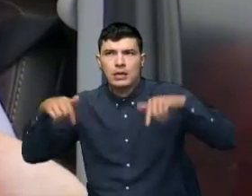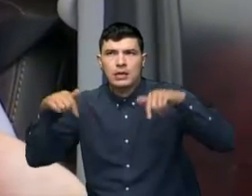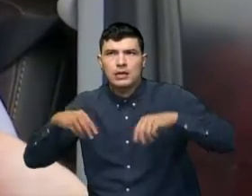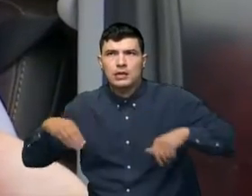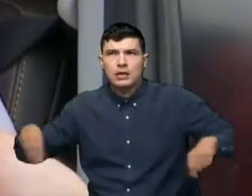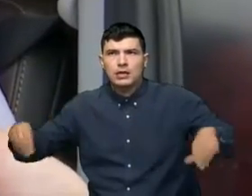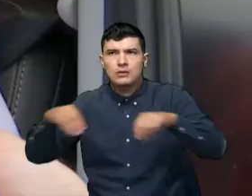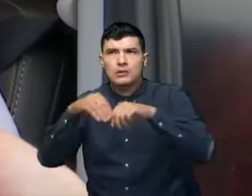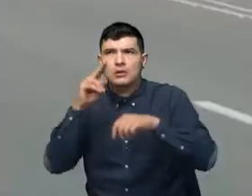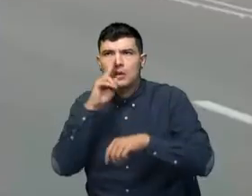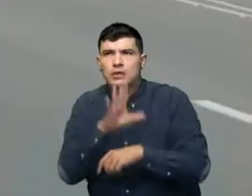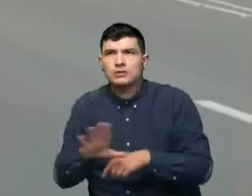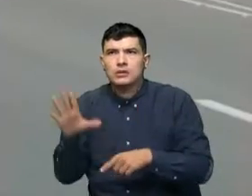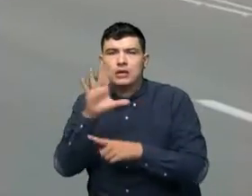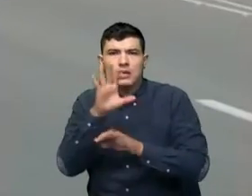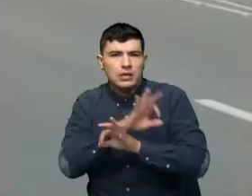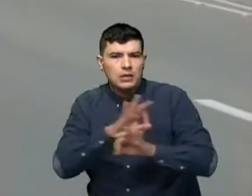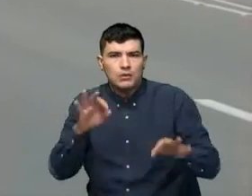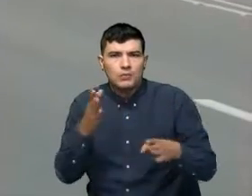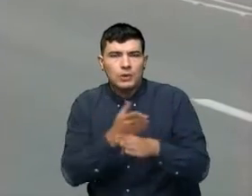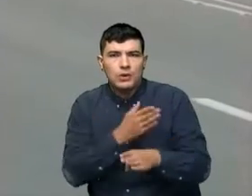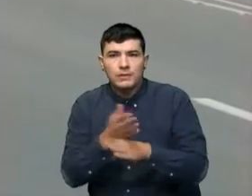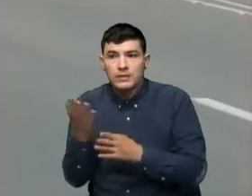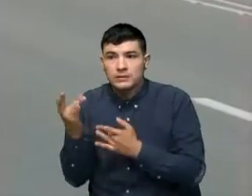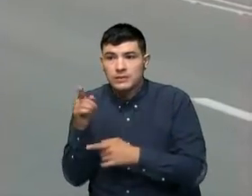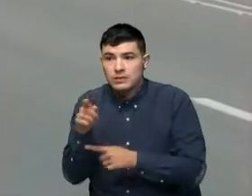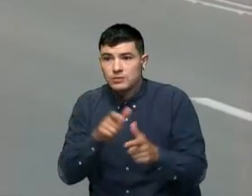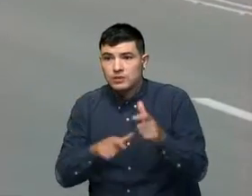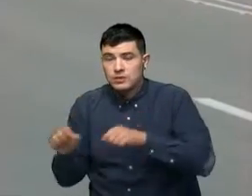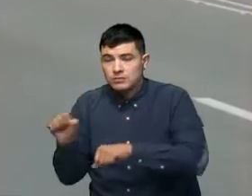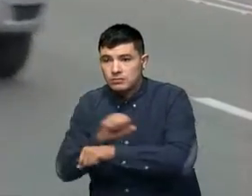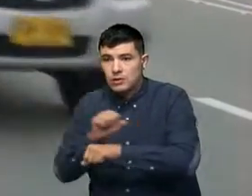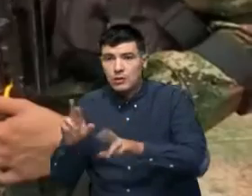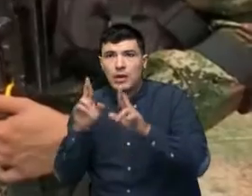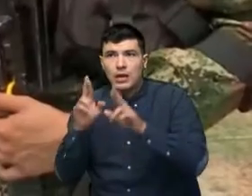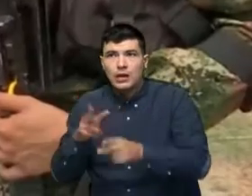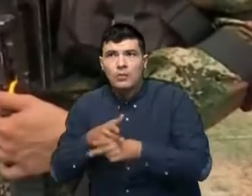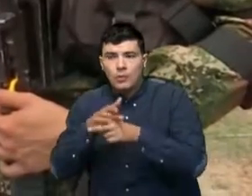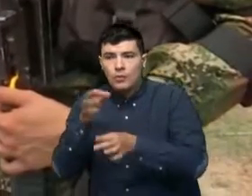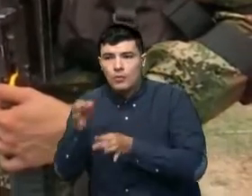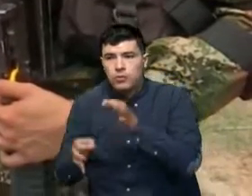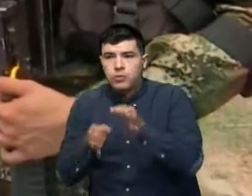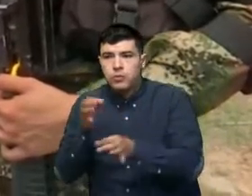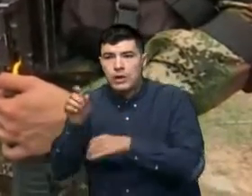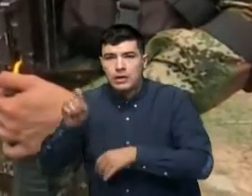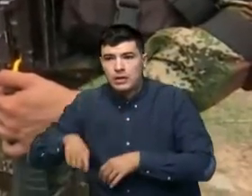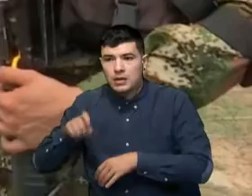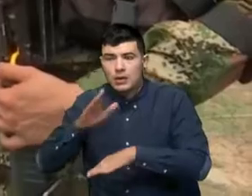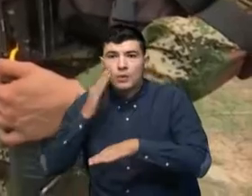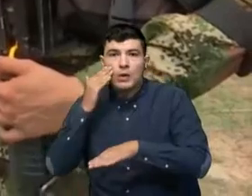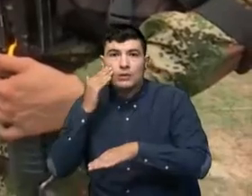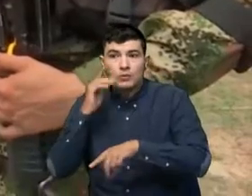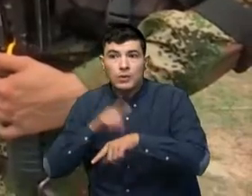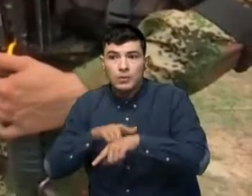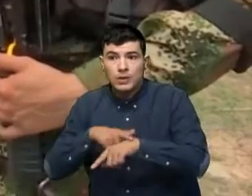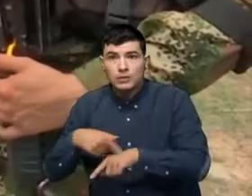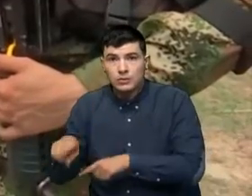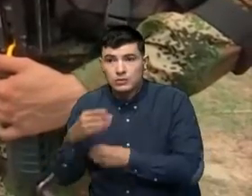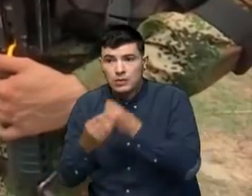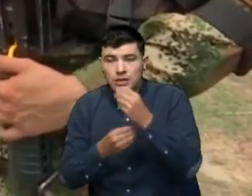nacional sin ningún tipo de inconvenientes. Se espera que los conductores tengan las precauciones necesarias en el momento de realizar su